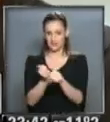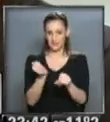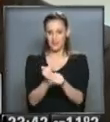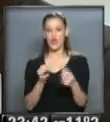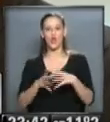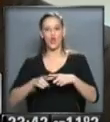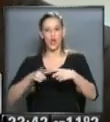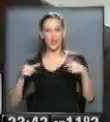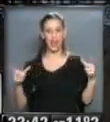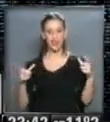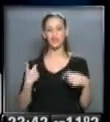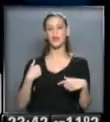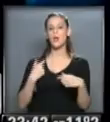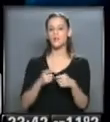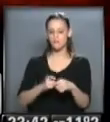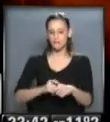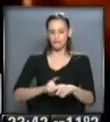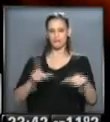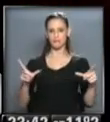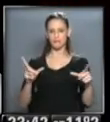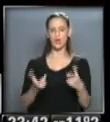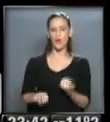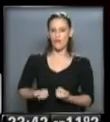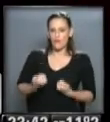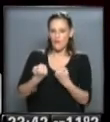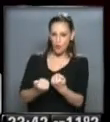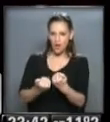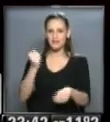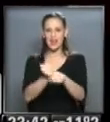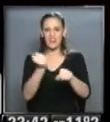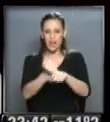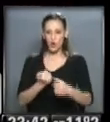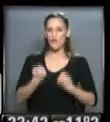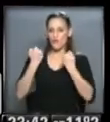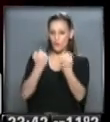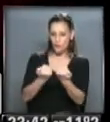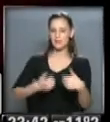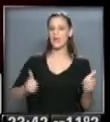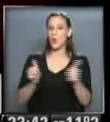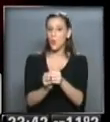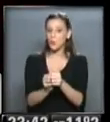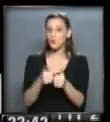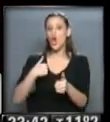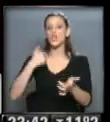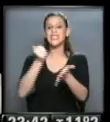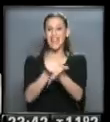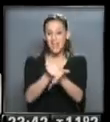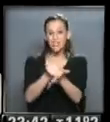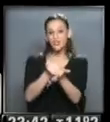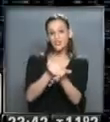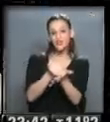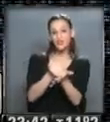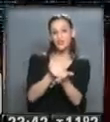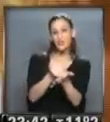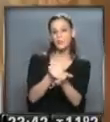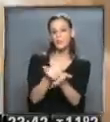cada sello por separado juntar fuerzas para qué no sé mis 6 sow pero se fortalezca con el aporte